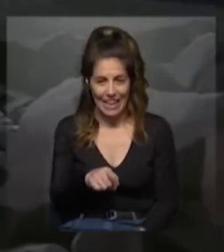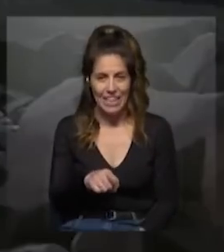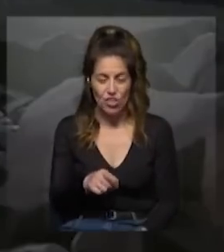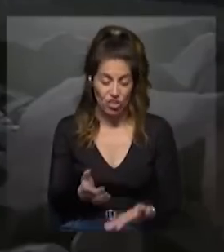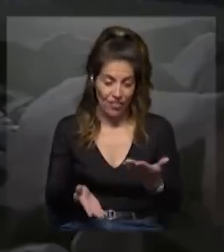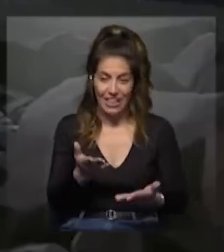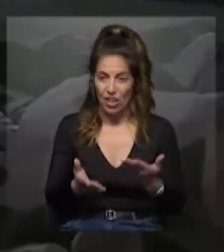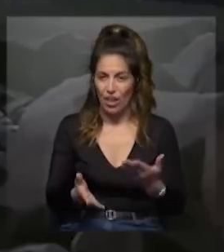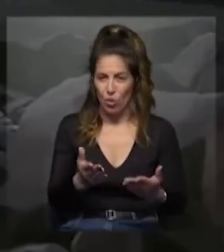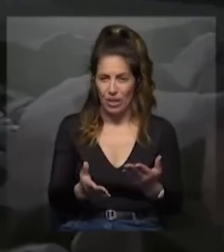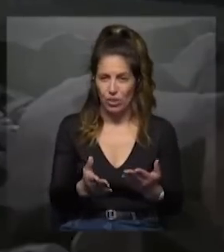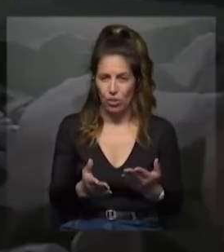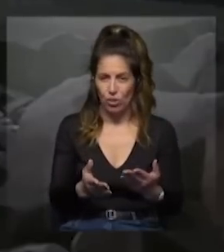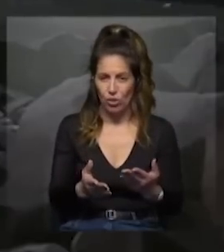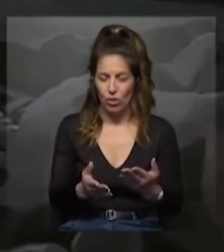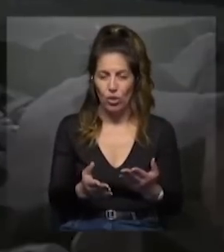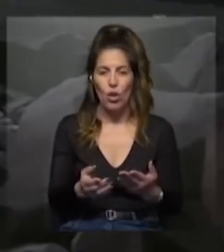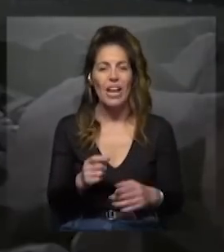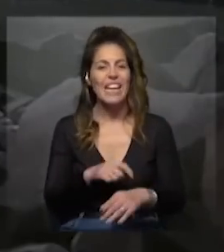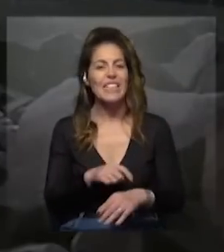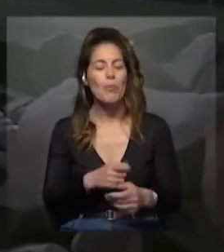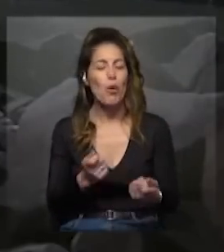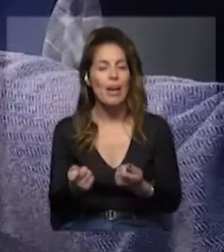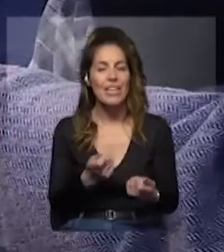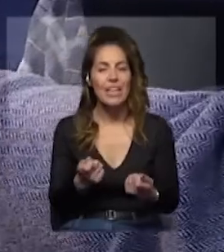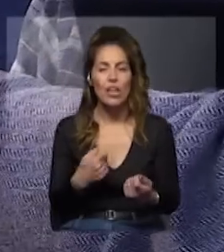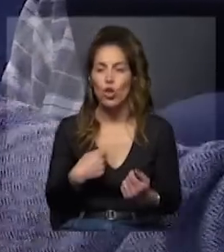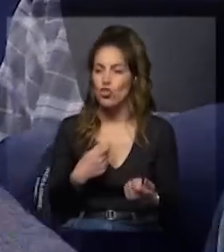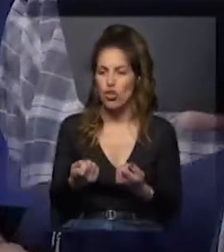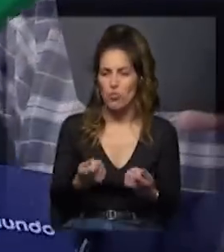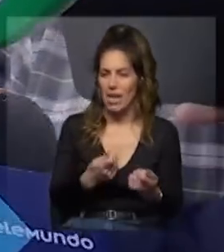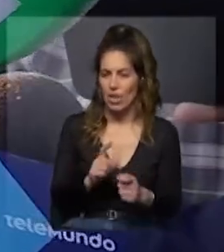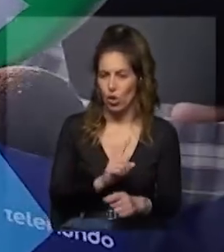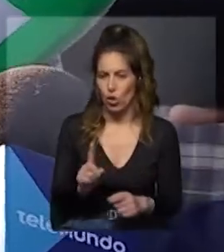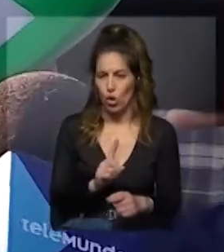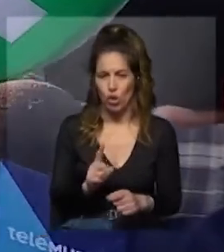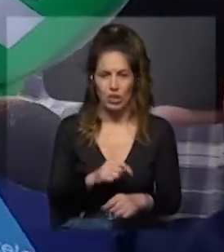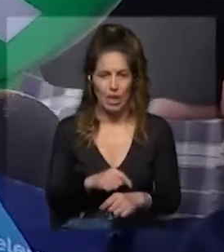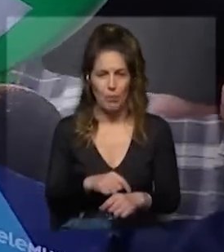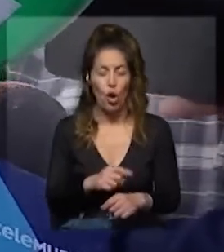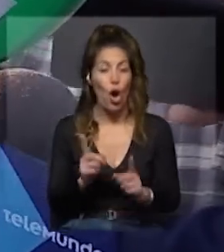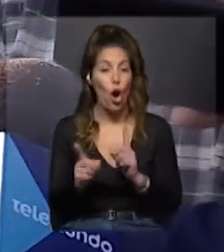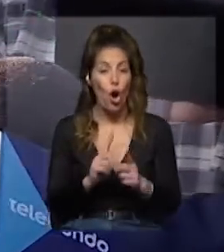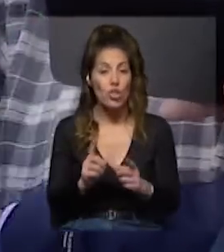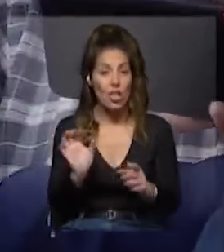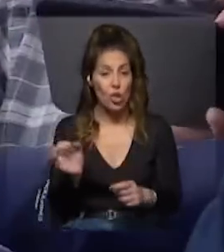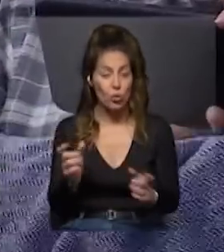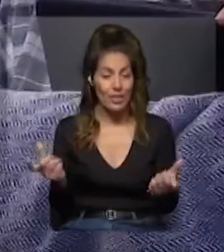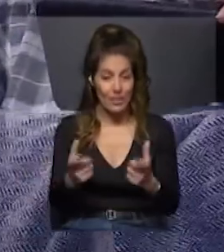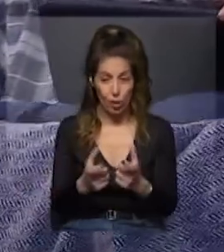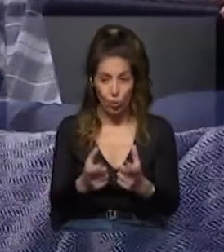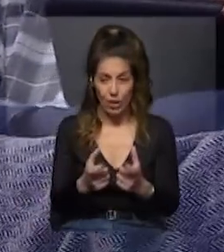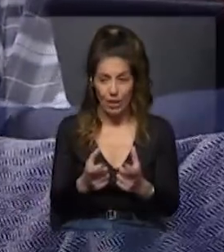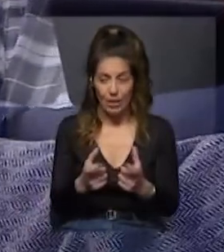estar evaluando margen de tiempo manejan No yo no estoy manejando margen de tiempo el 11 de octubre se reúnen las comisiones binacionales por